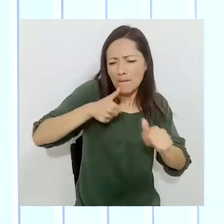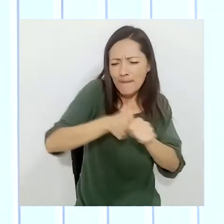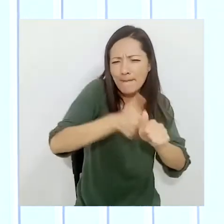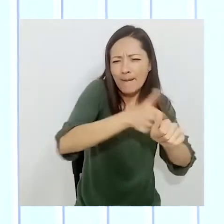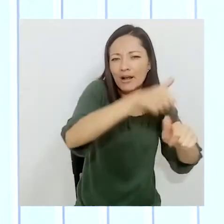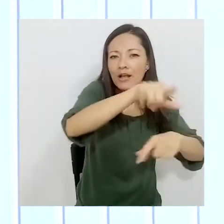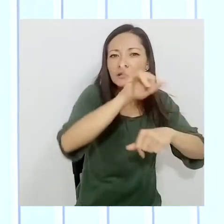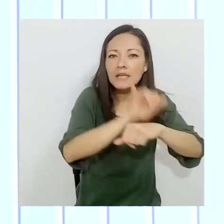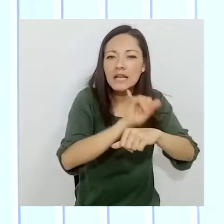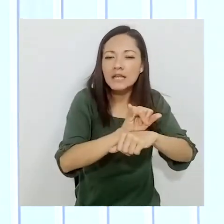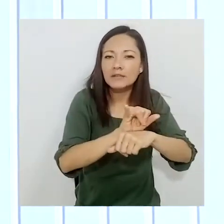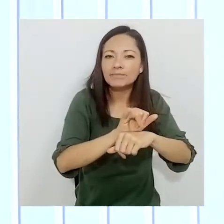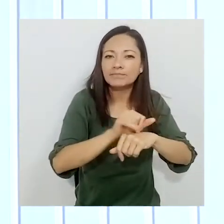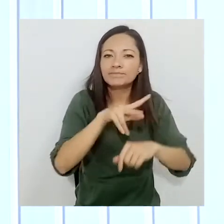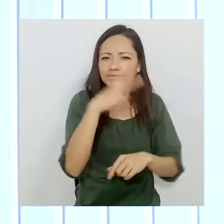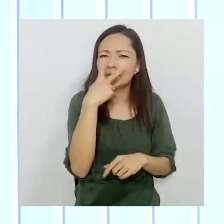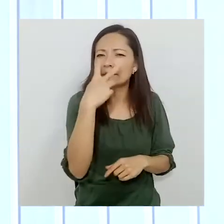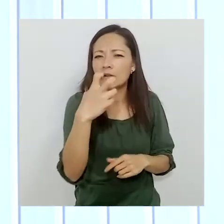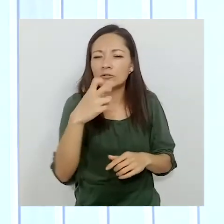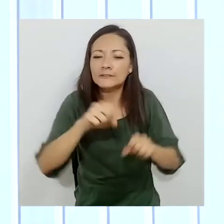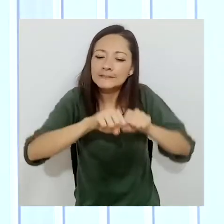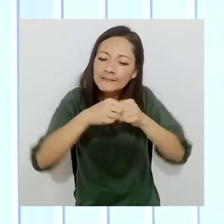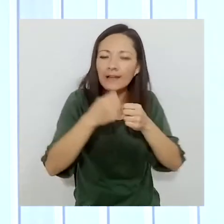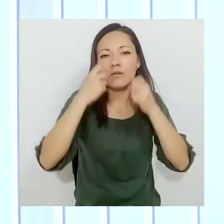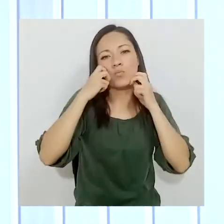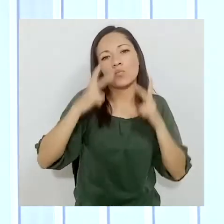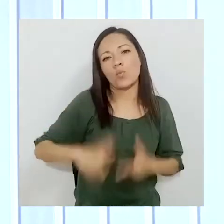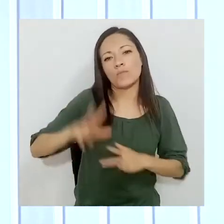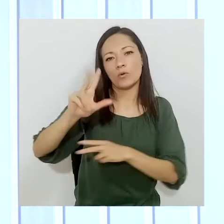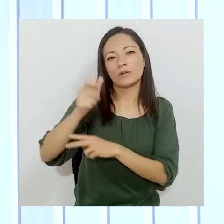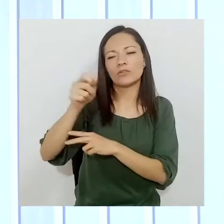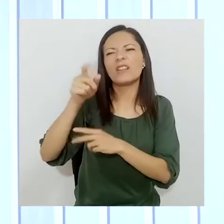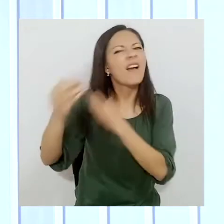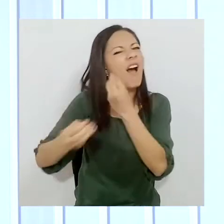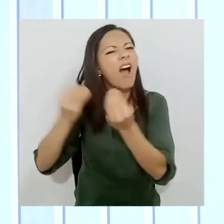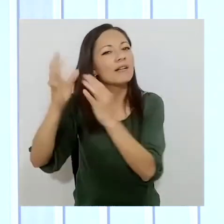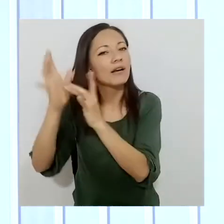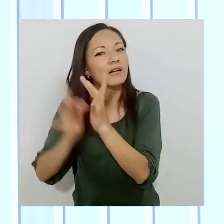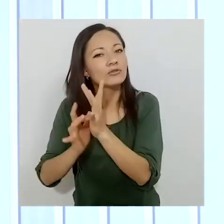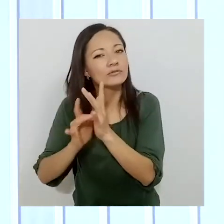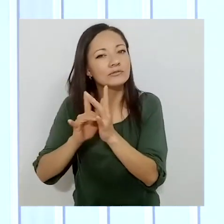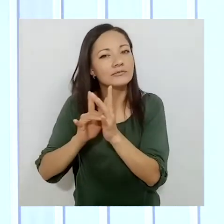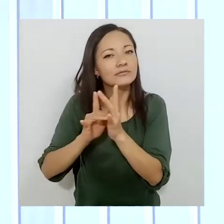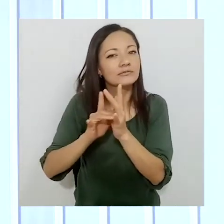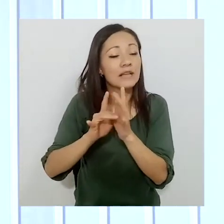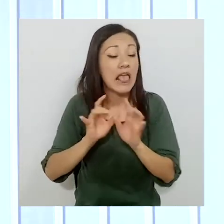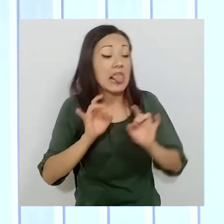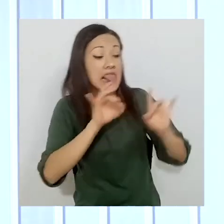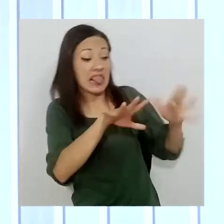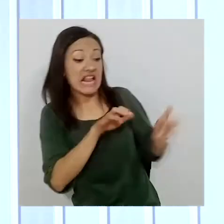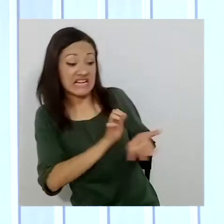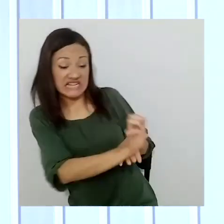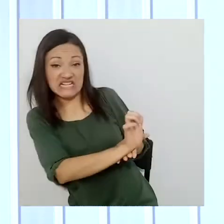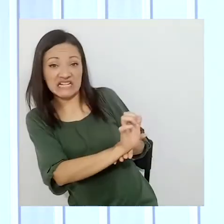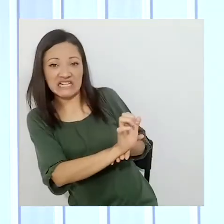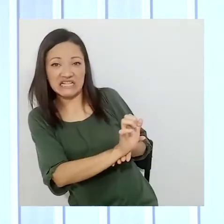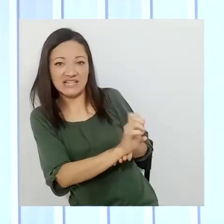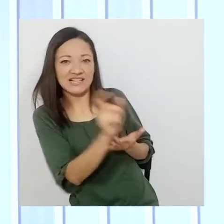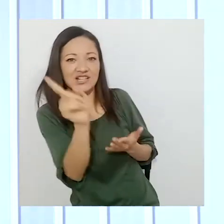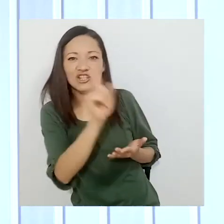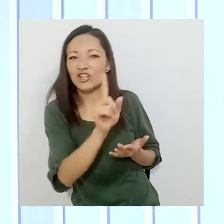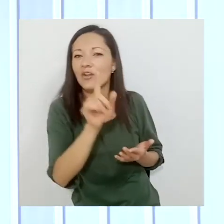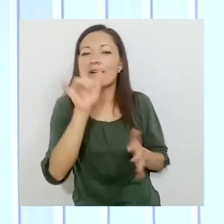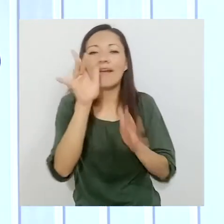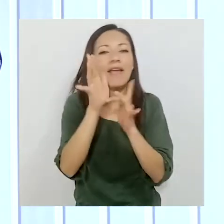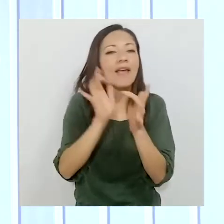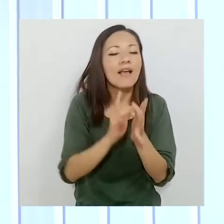había dañado al cuerpo de Cristo, ¿sabe qué hizo Jesús? No lo desechó. El mismo